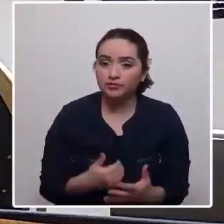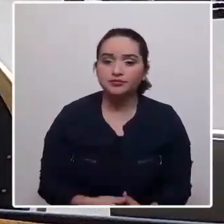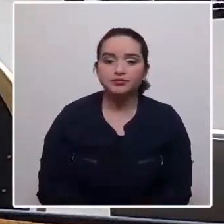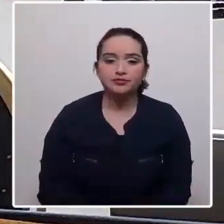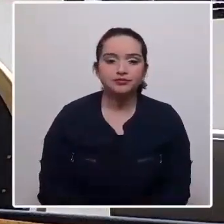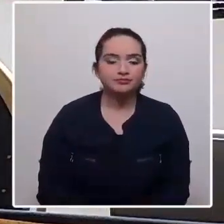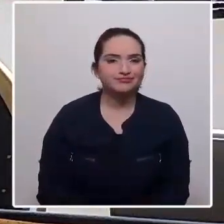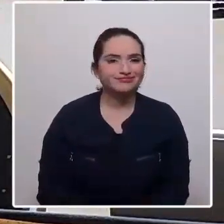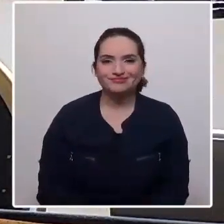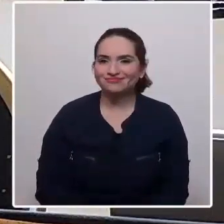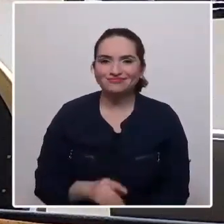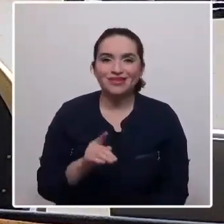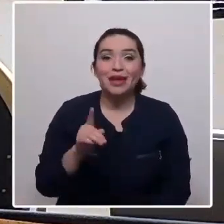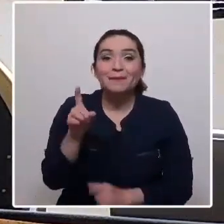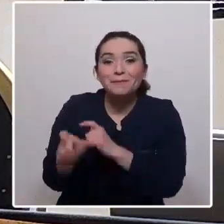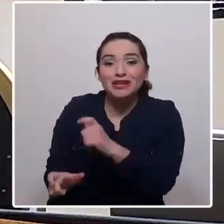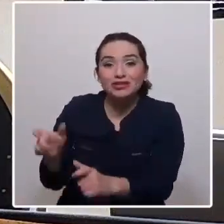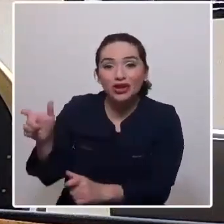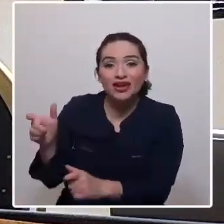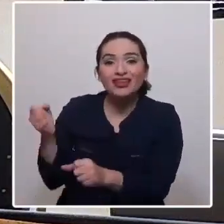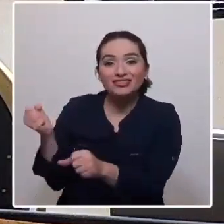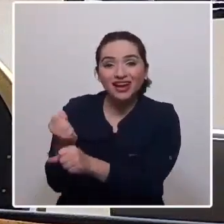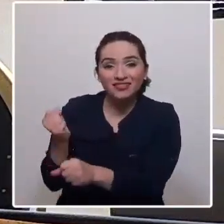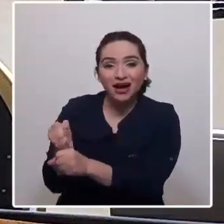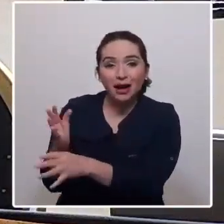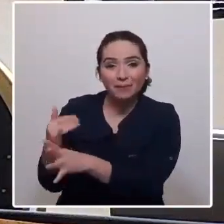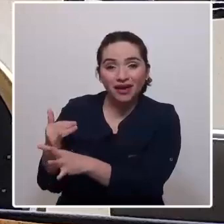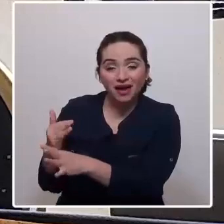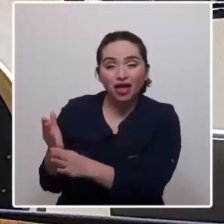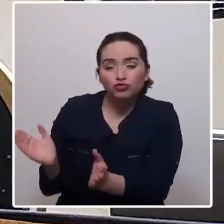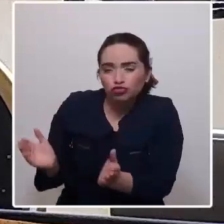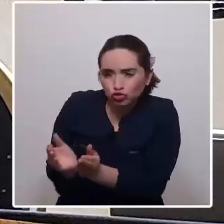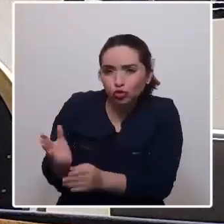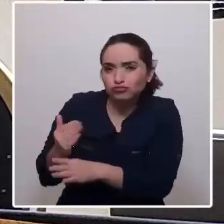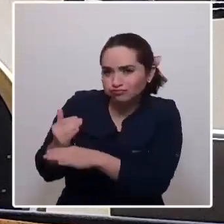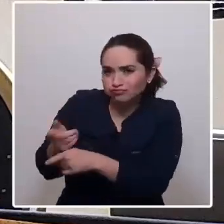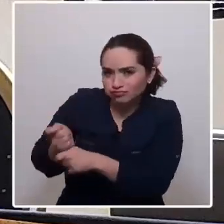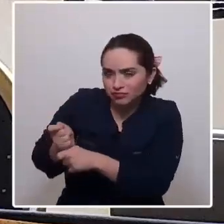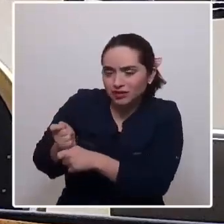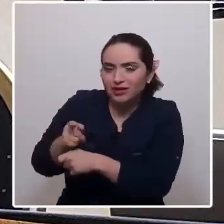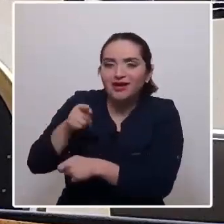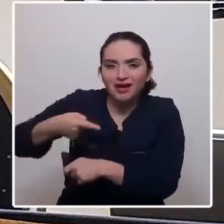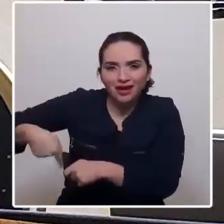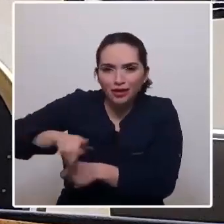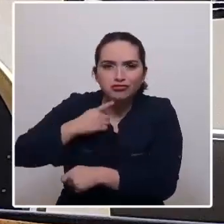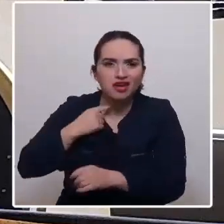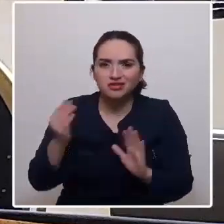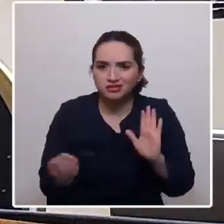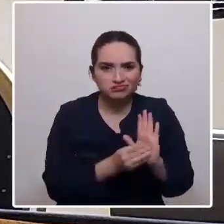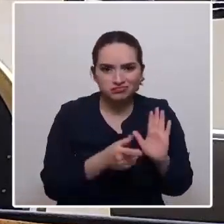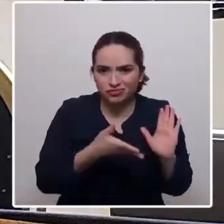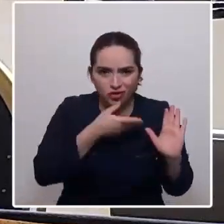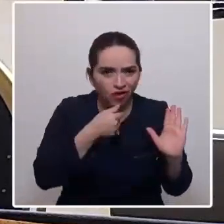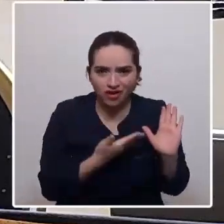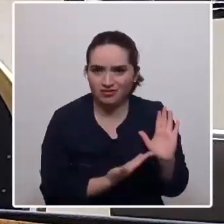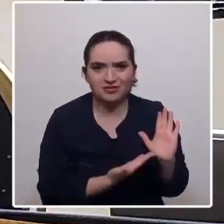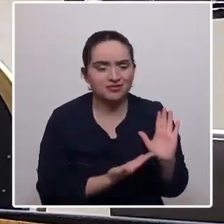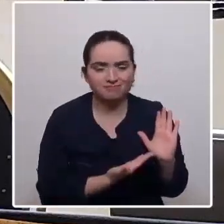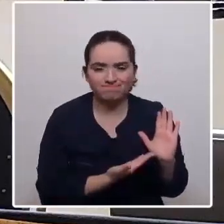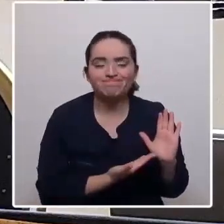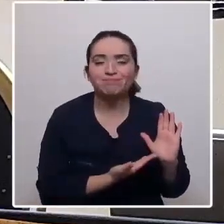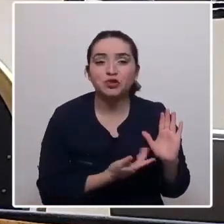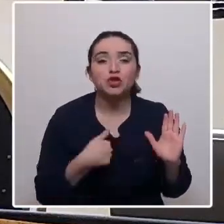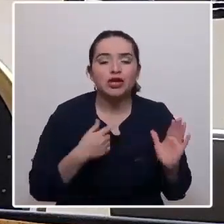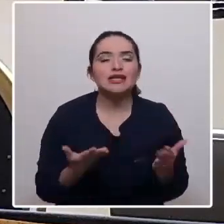los intereses de la pesca artesanal. Por lo tanto, yo pido que esta norma se vuelva